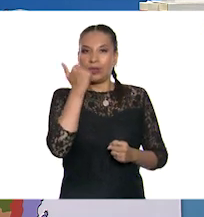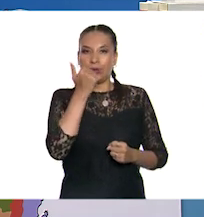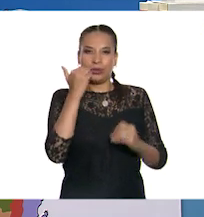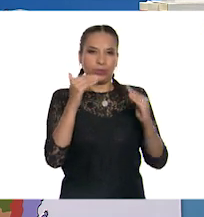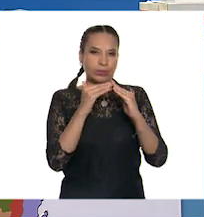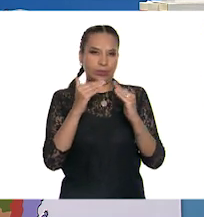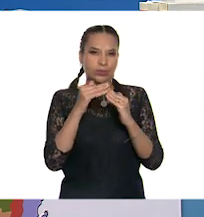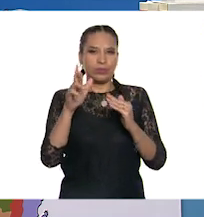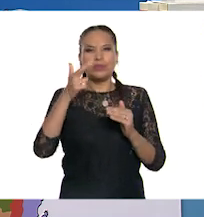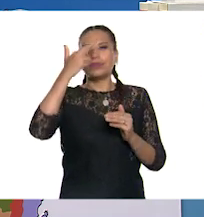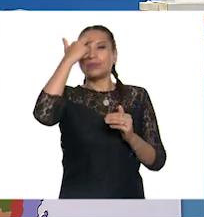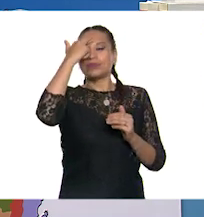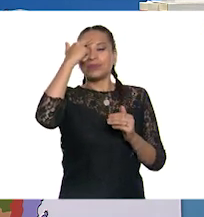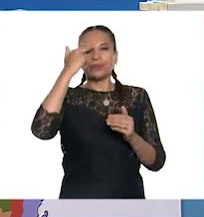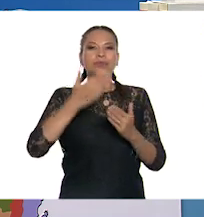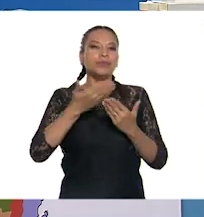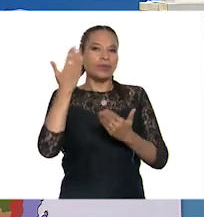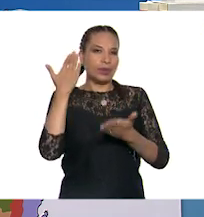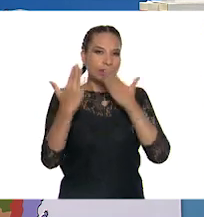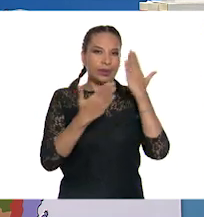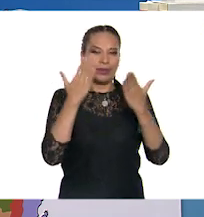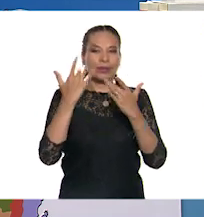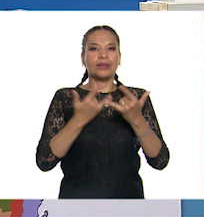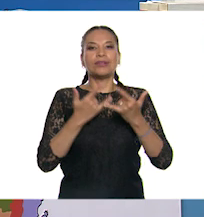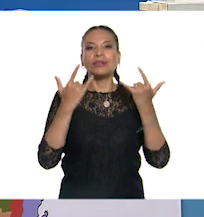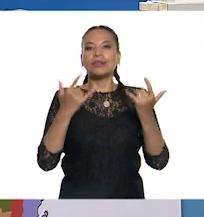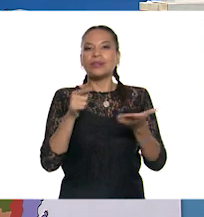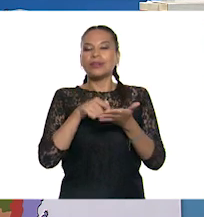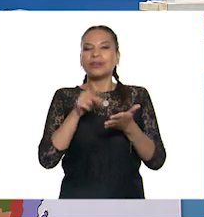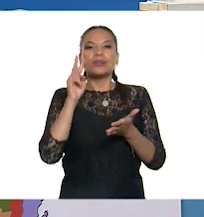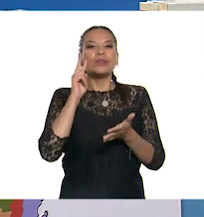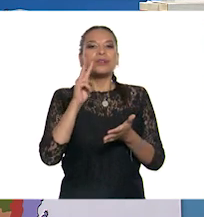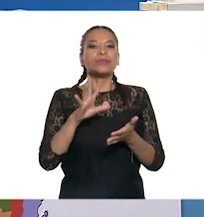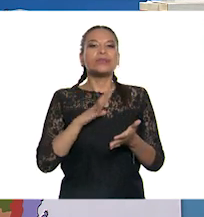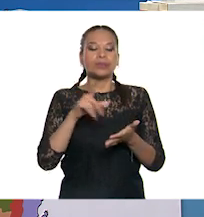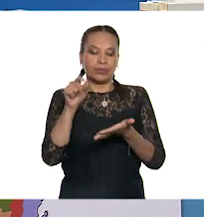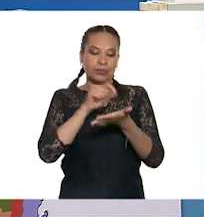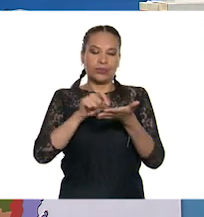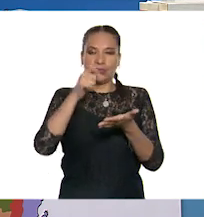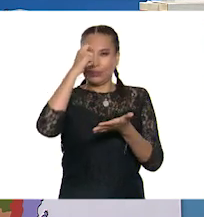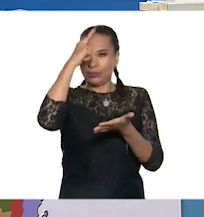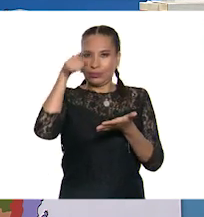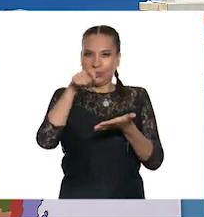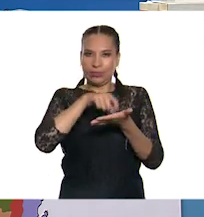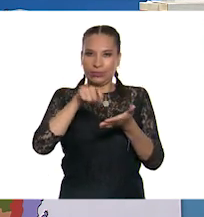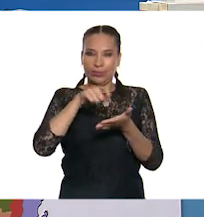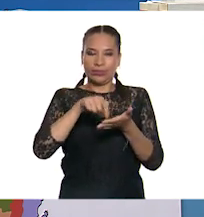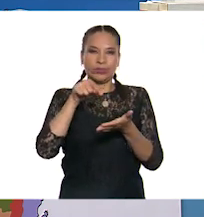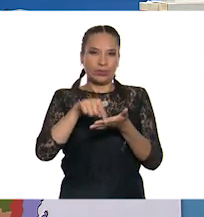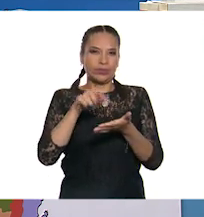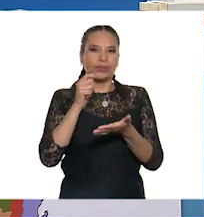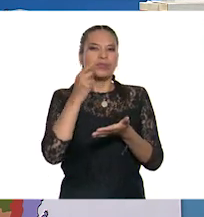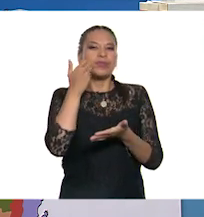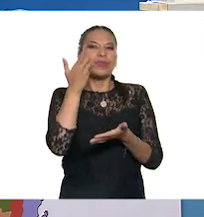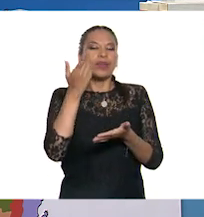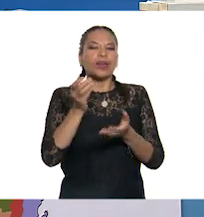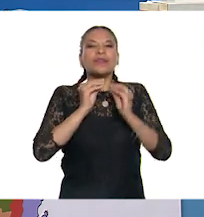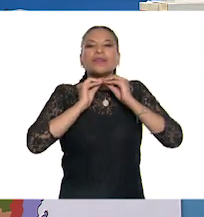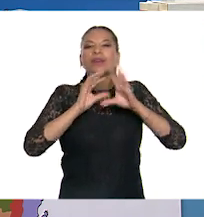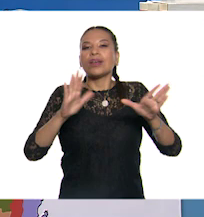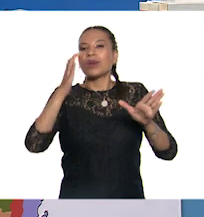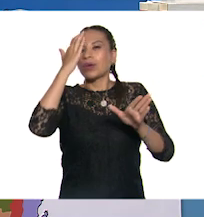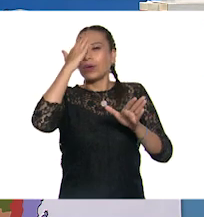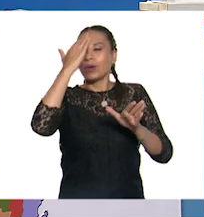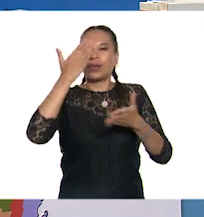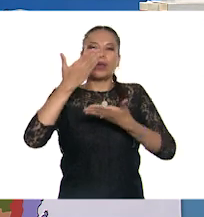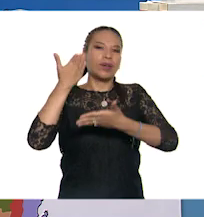casa recuerdan que cuando estábamos estudiando el relato histórico, observamos que el autor de esta clase de textos pretende dar a conocer